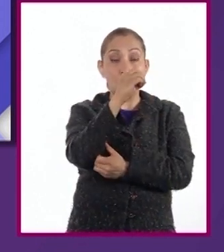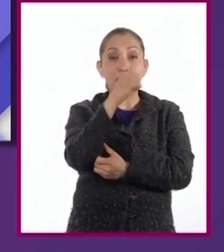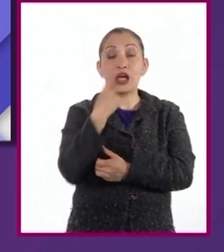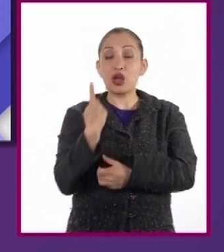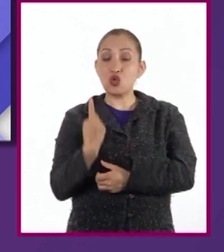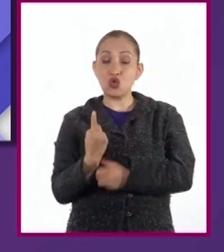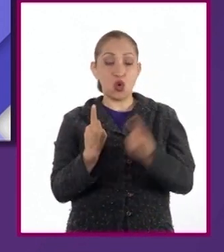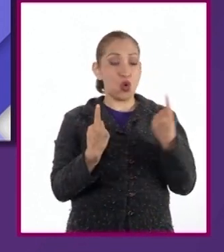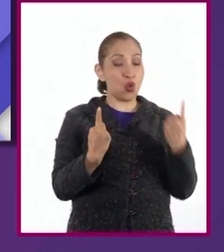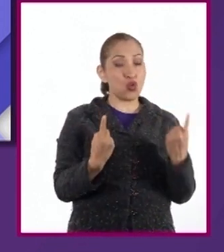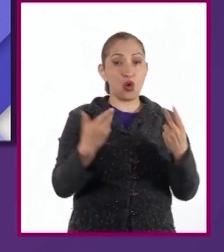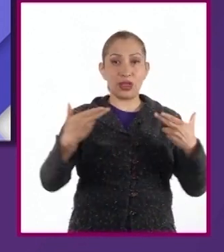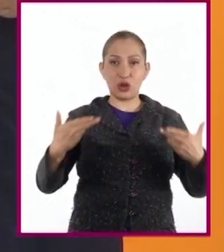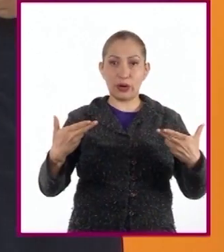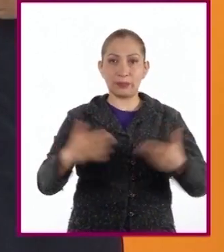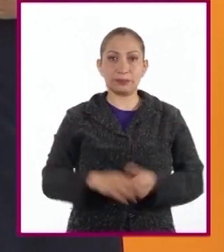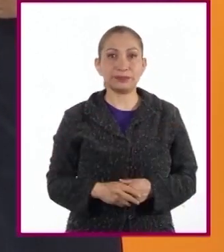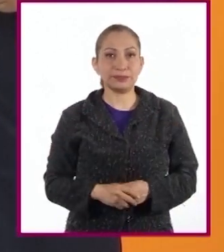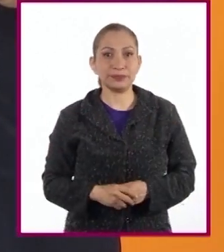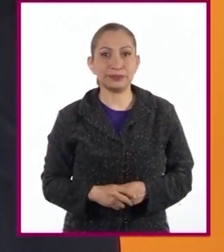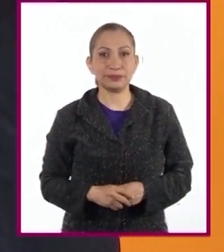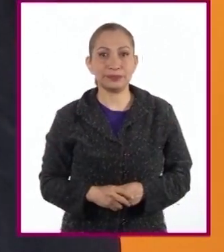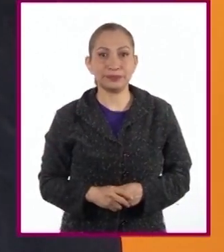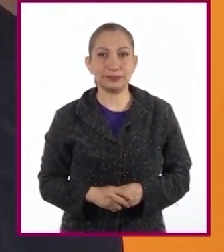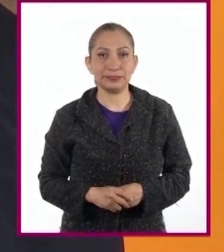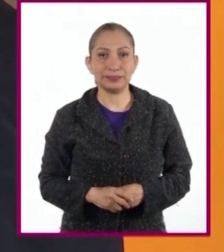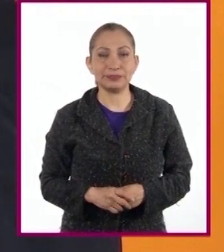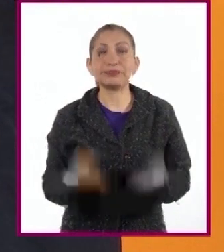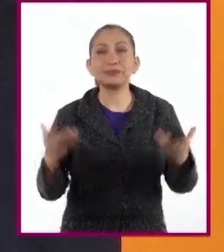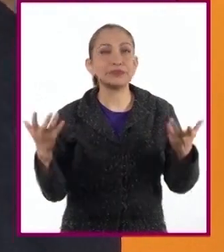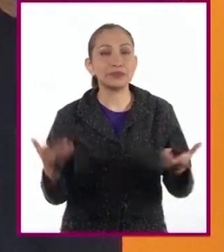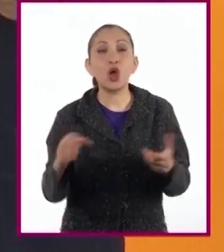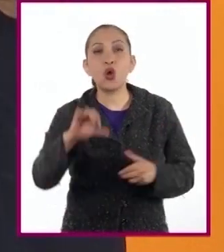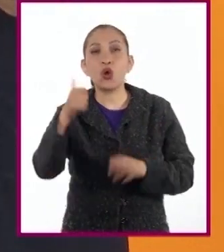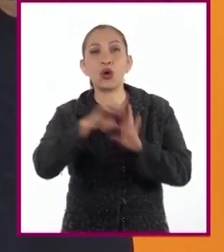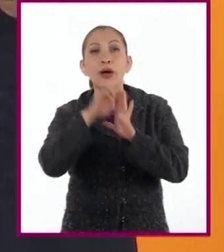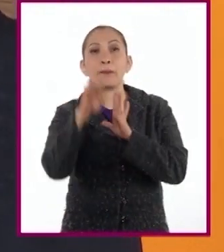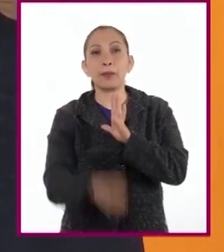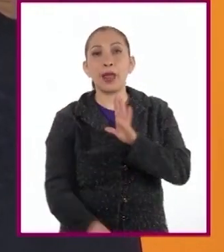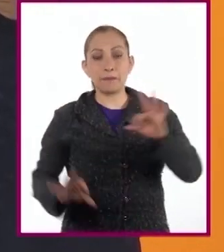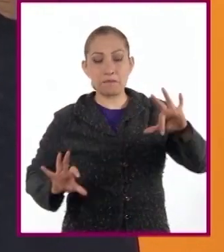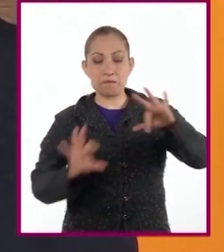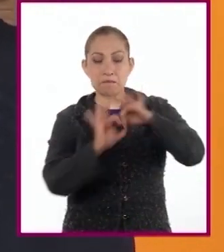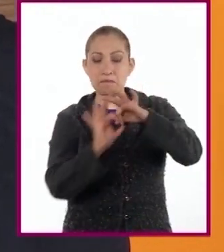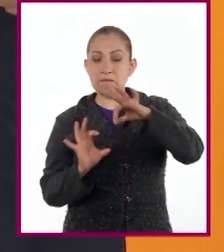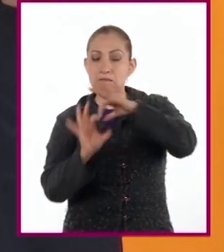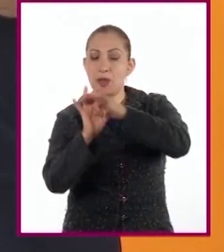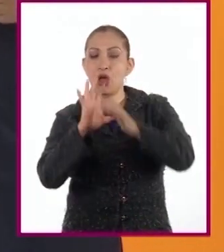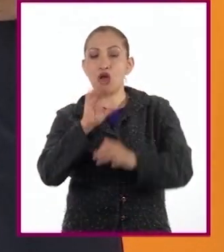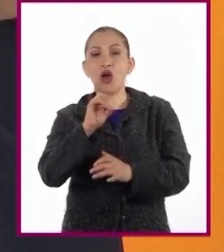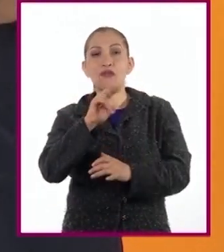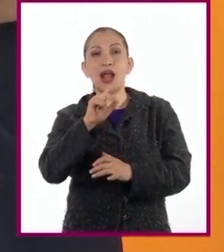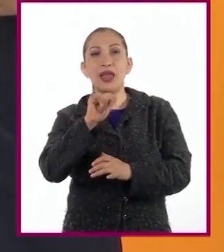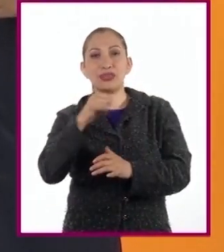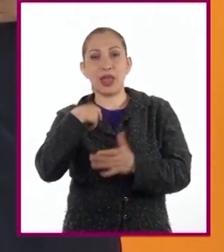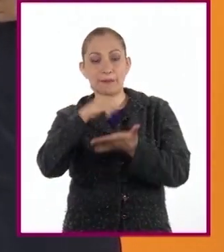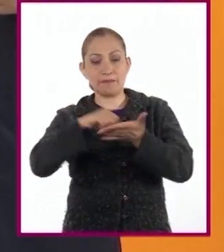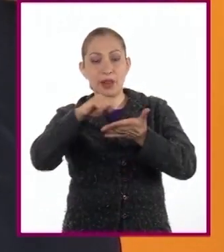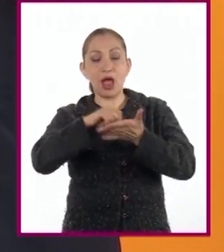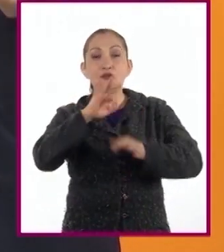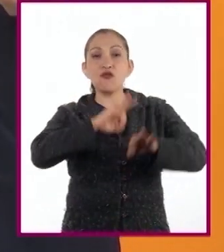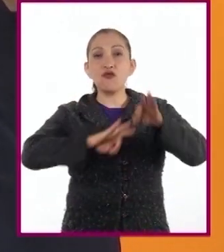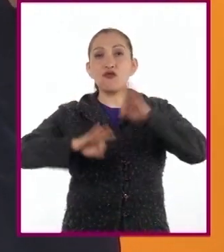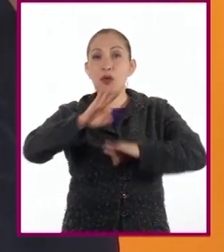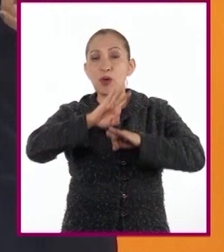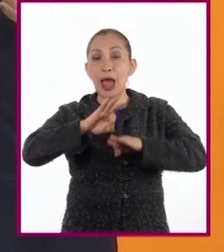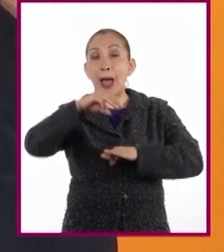y 1 de cada hidrógeno. Vamos a realizar otro ejemplo de enlace covalente. Escriban la fórmula química